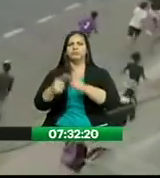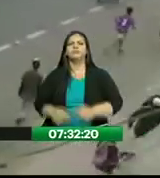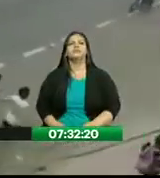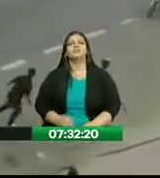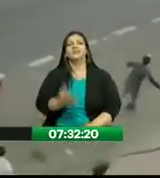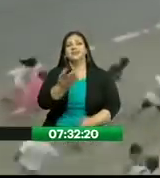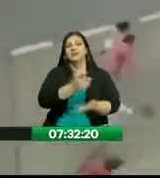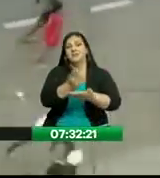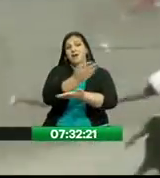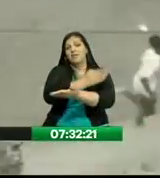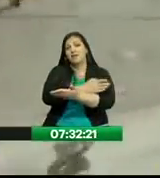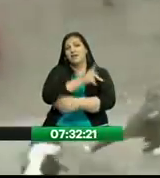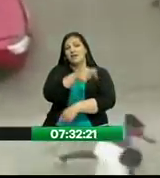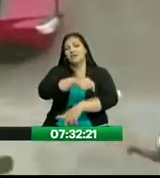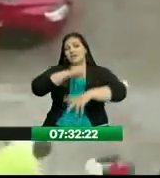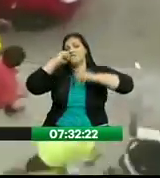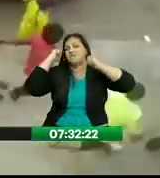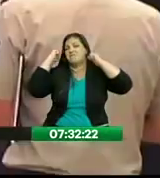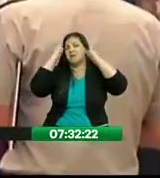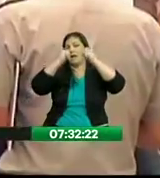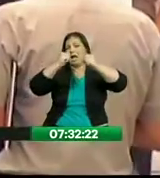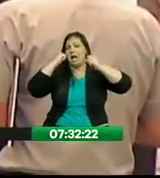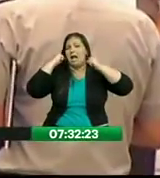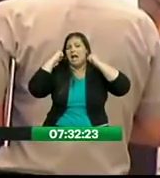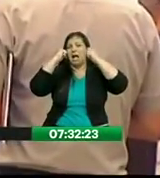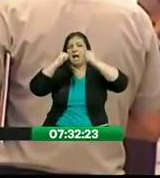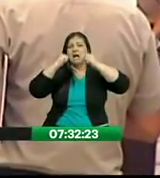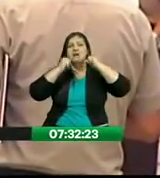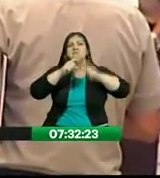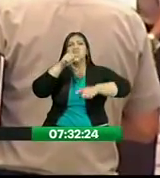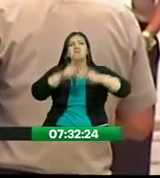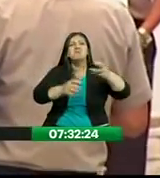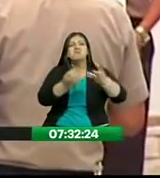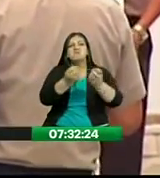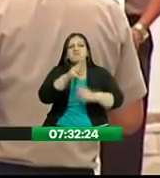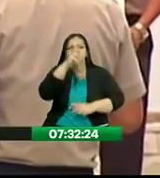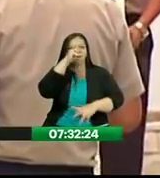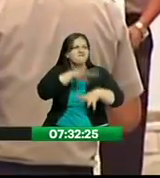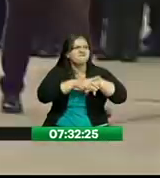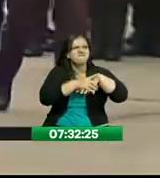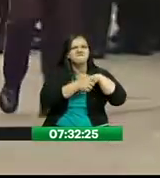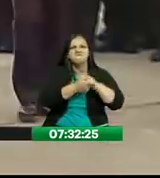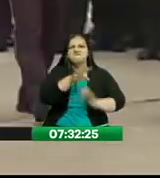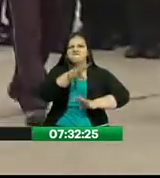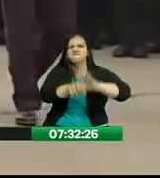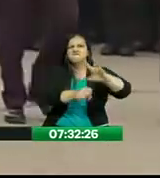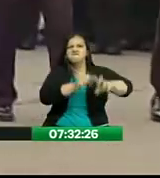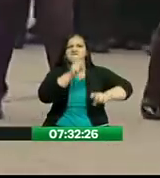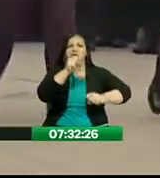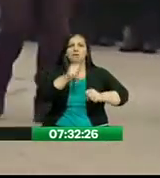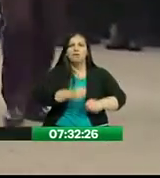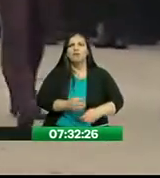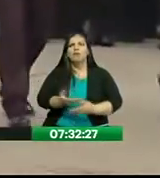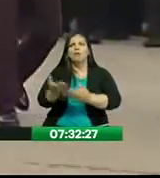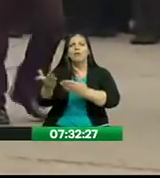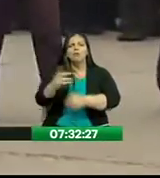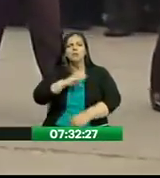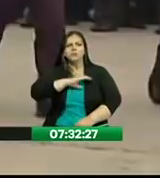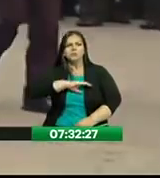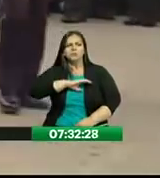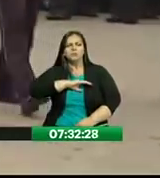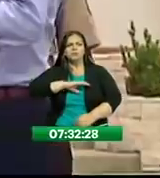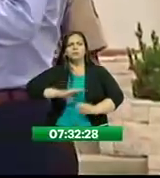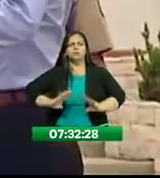las manifestaciones del paro nacional. Cuatro elementos de la Policía Nacional fueron condecorados por la gobernación